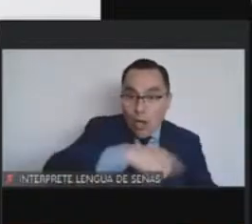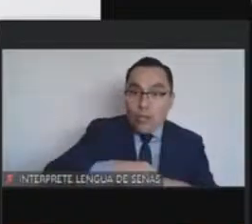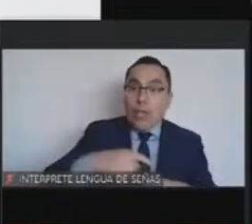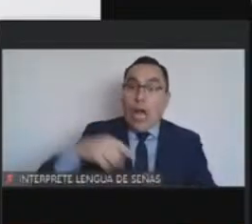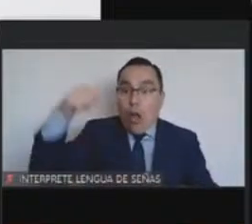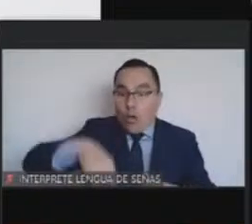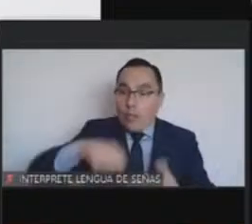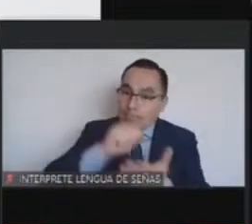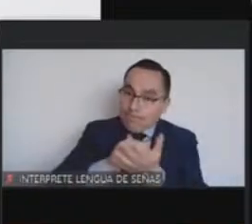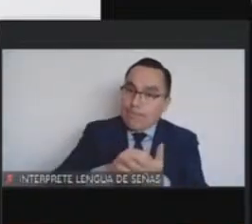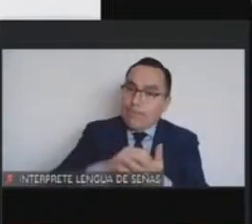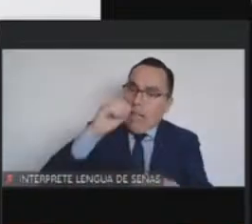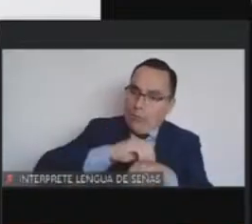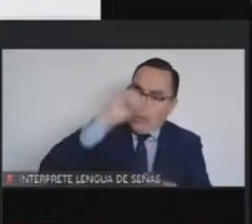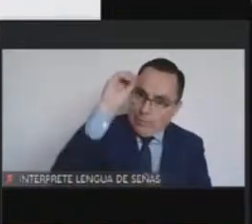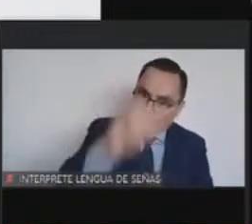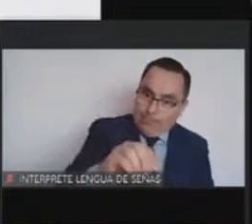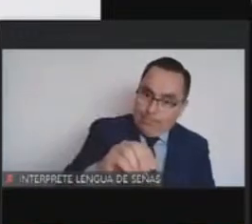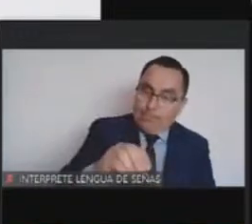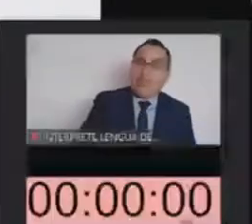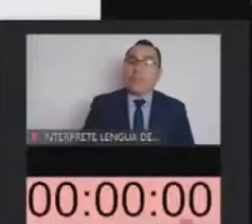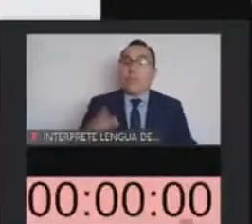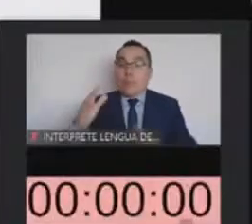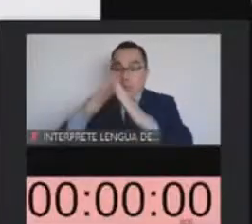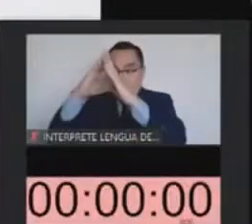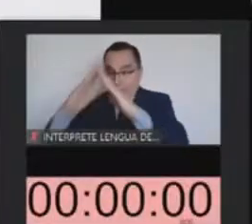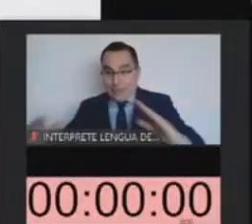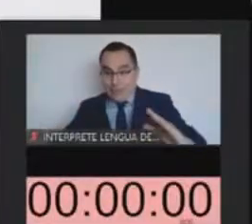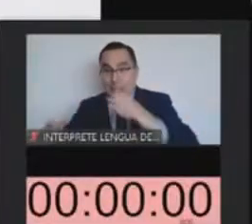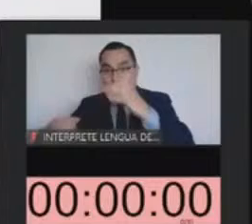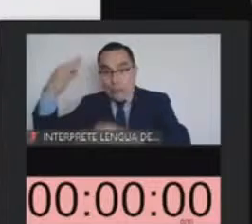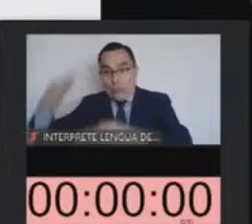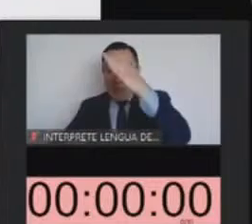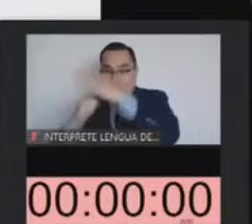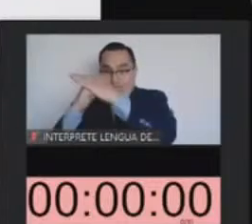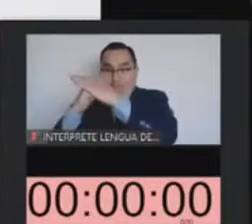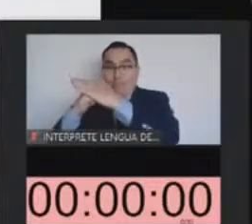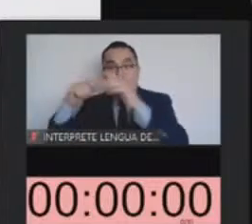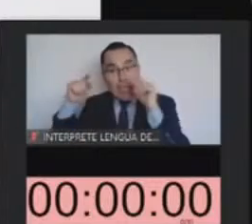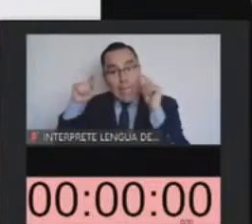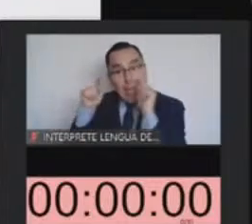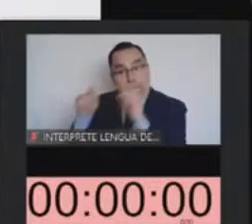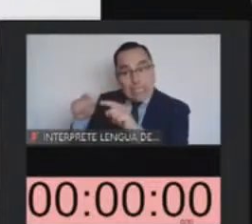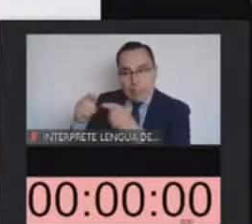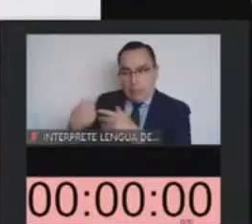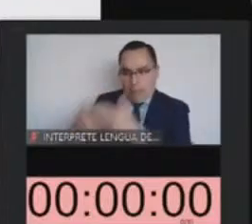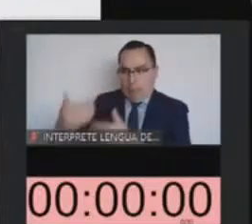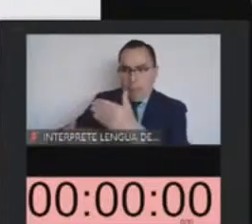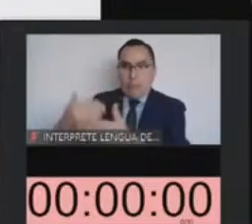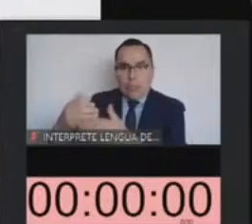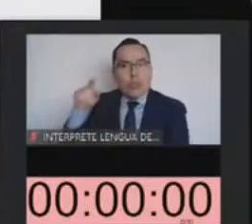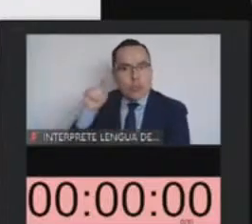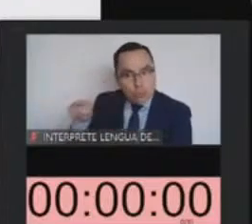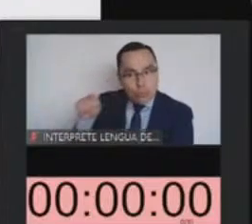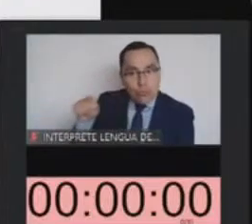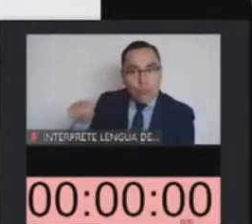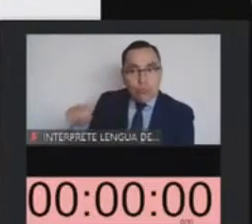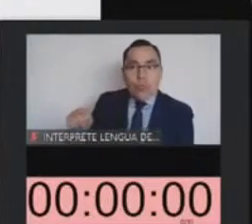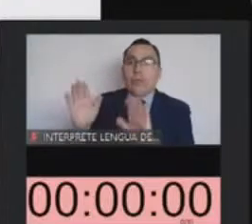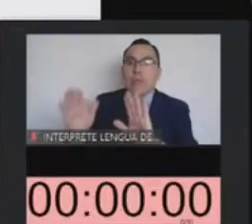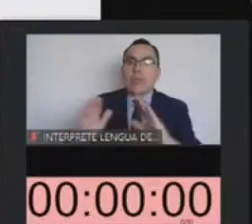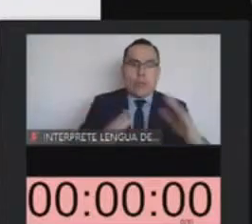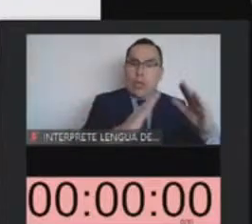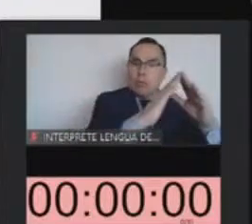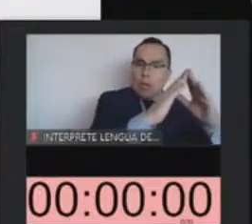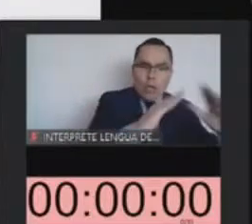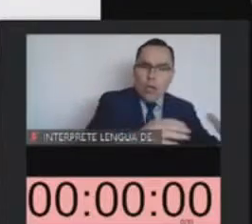énfasis en la Corte Suprema, es ahí donde probablemente hemos avanzado muchísimo, pero las Cortes de